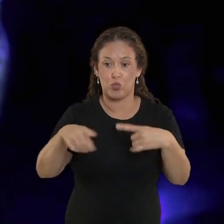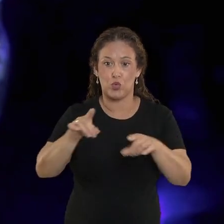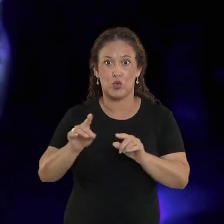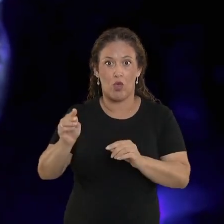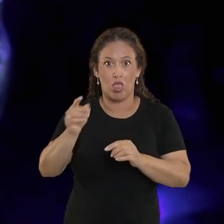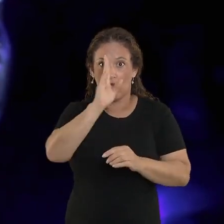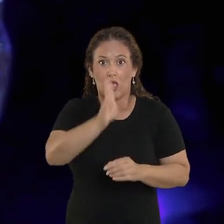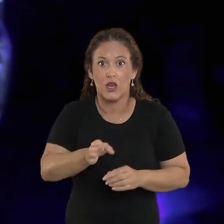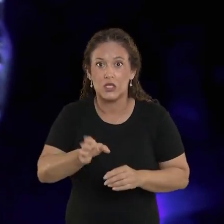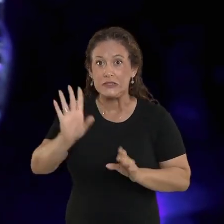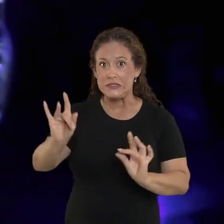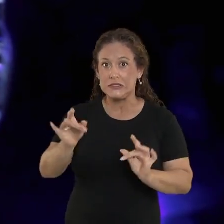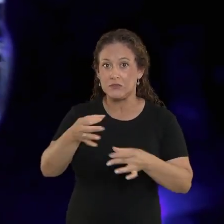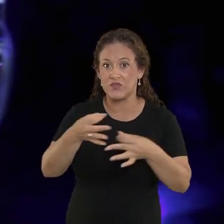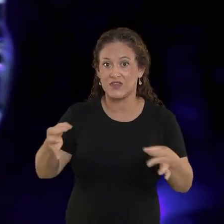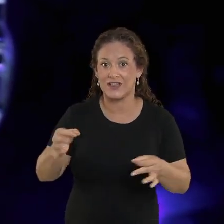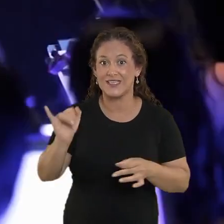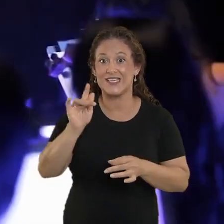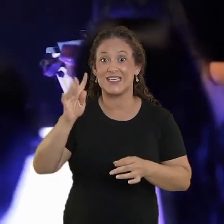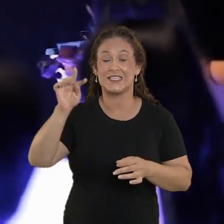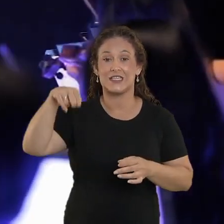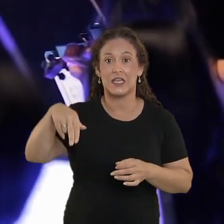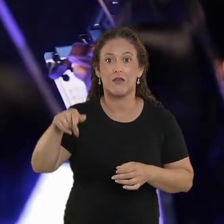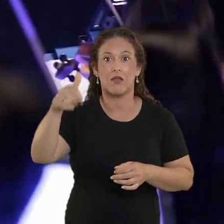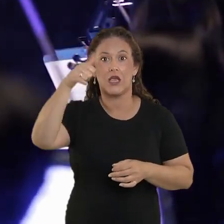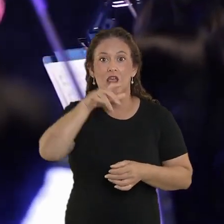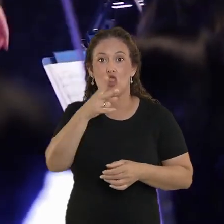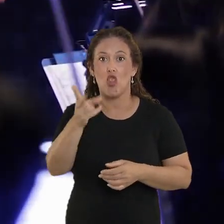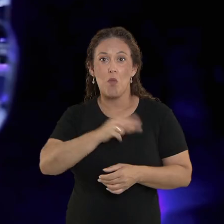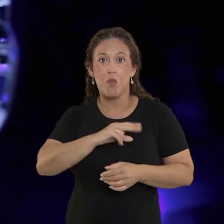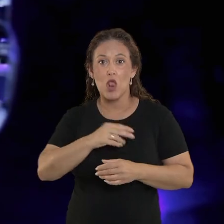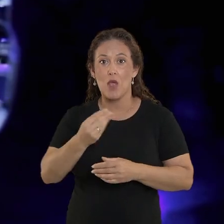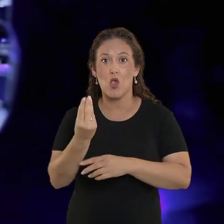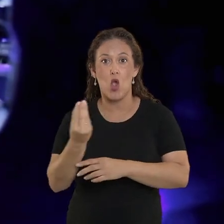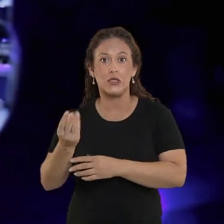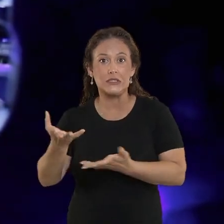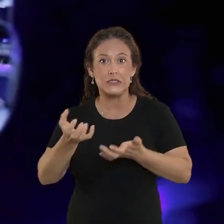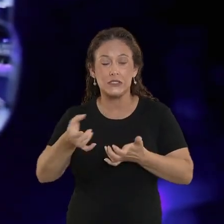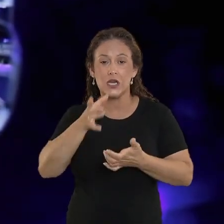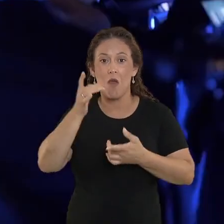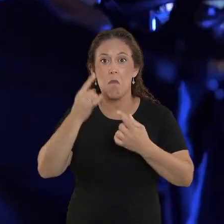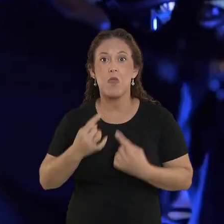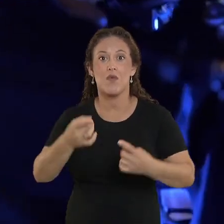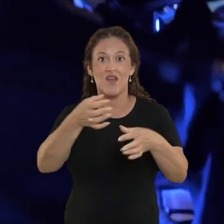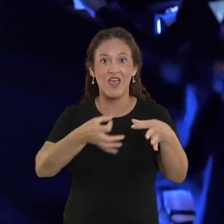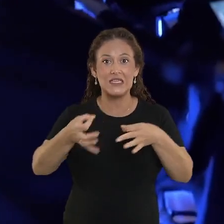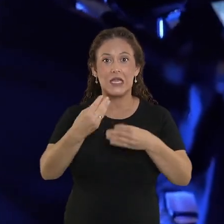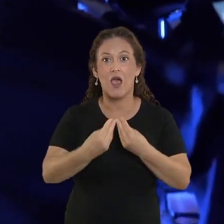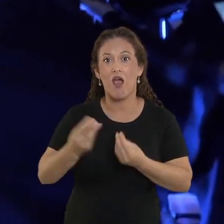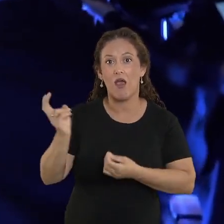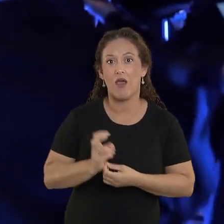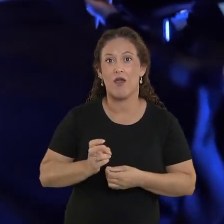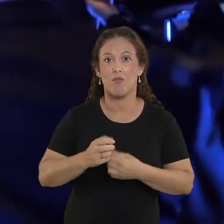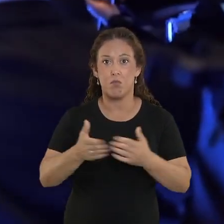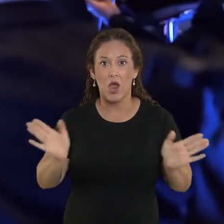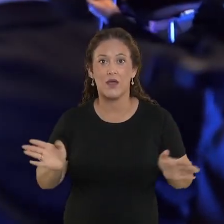su compositor? Sí, han oído perfectamente. Justin Howard, ganador de 2 premios Oscar, debutará en nuestras